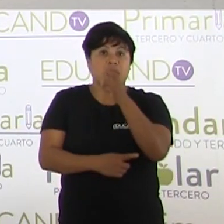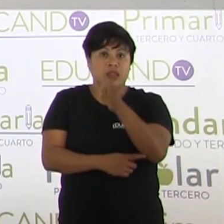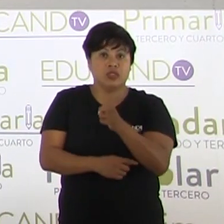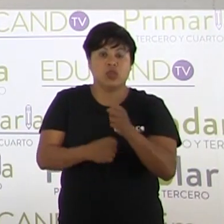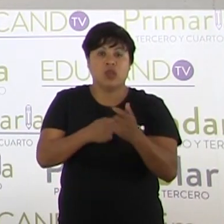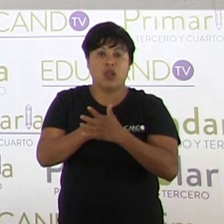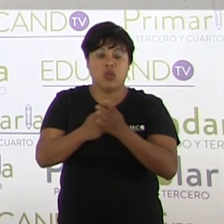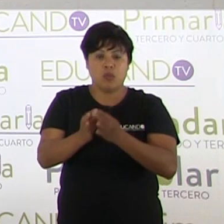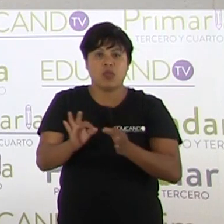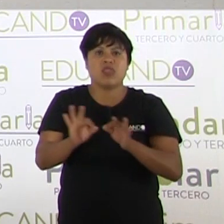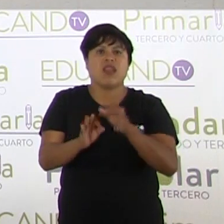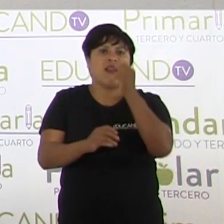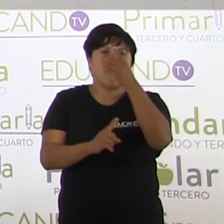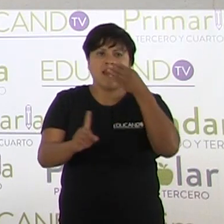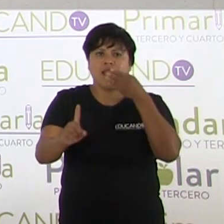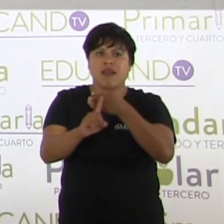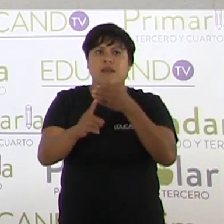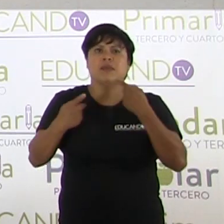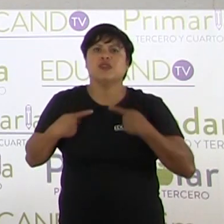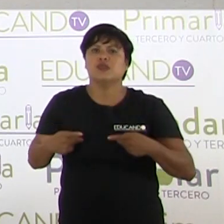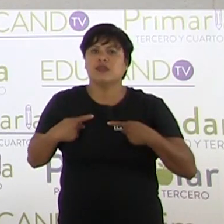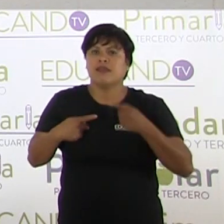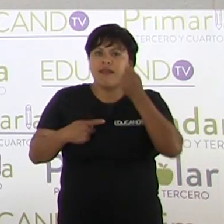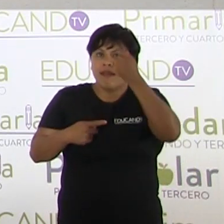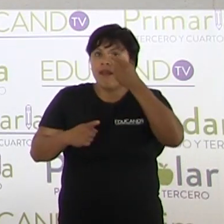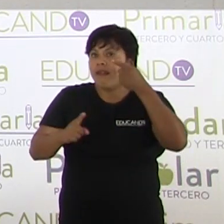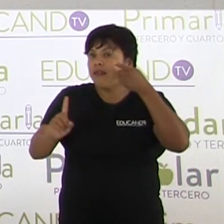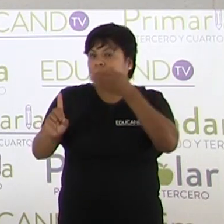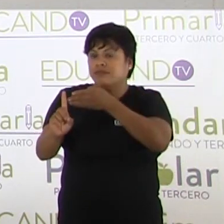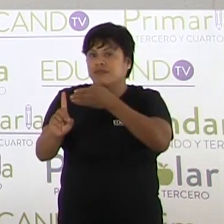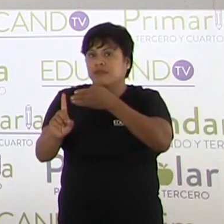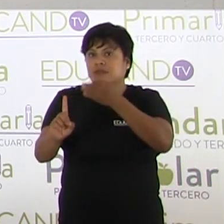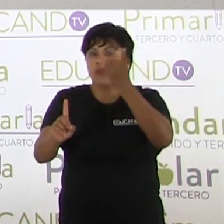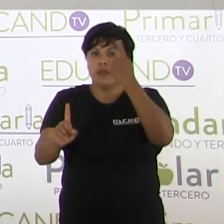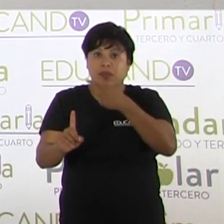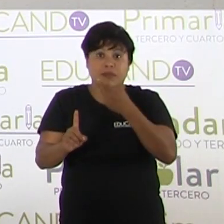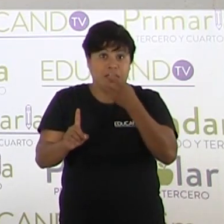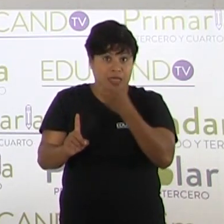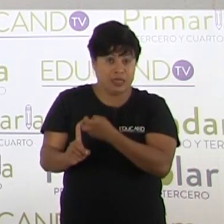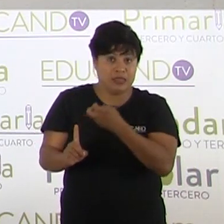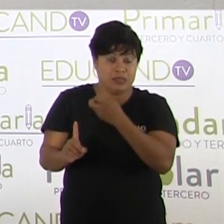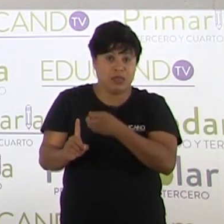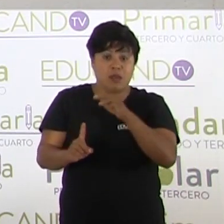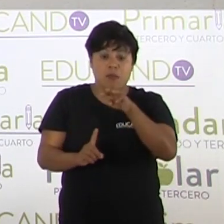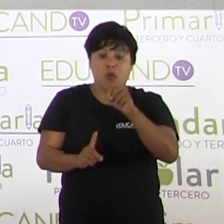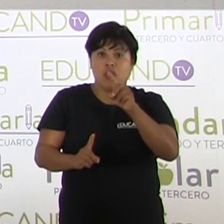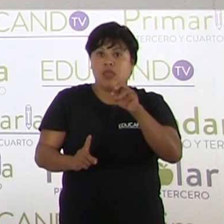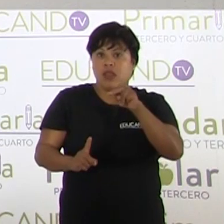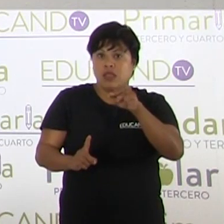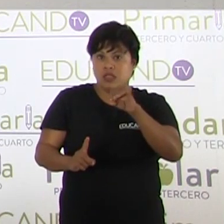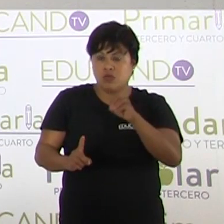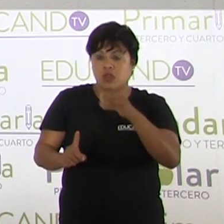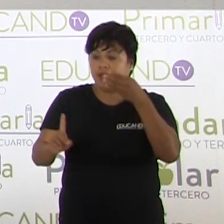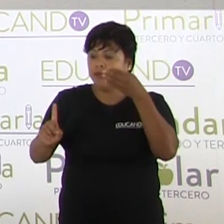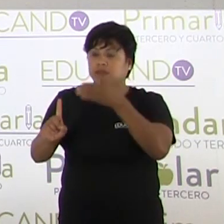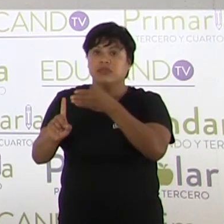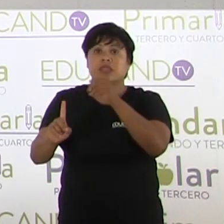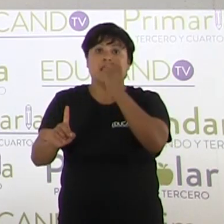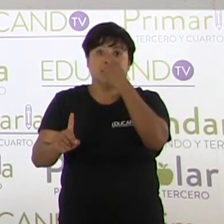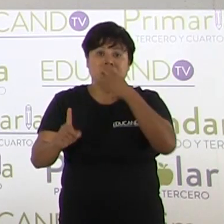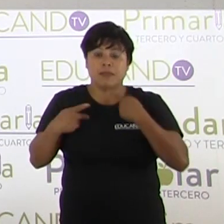¿a quiénes está dirigido el modernismo? Pues paradójicamente está dirigido a un